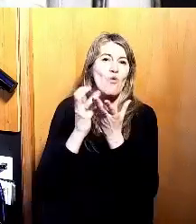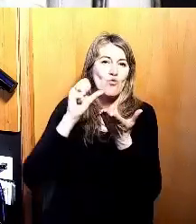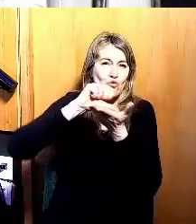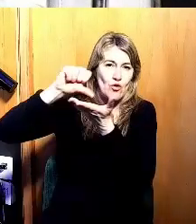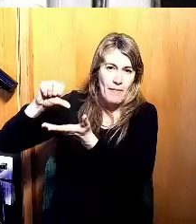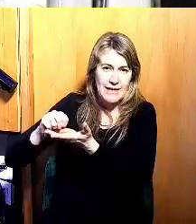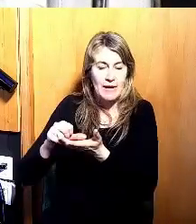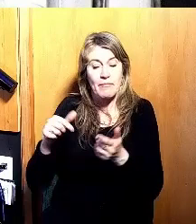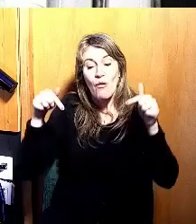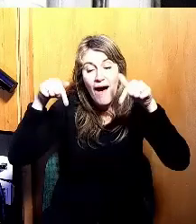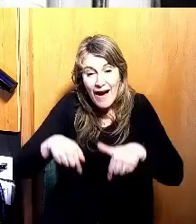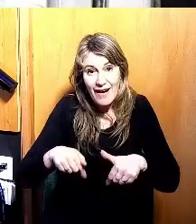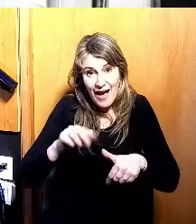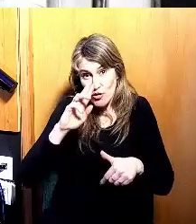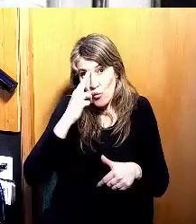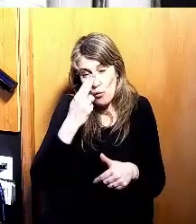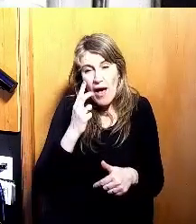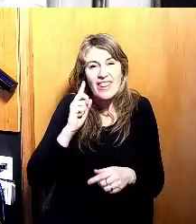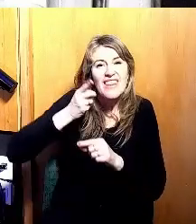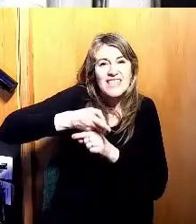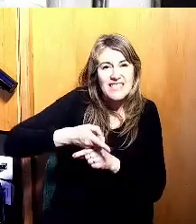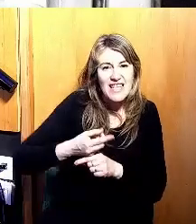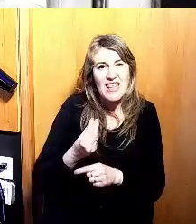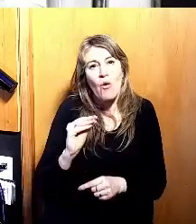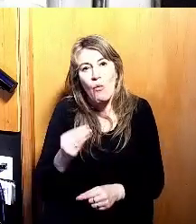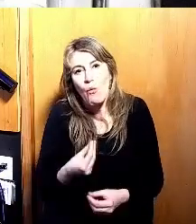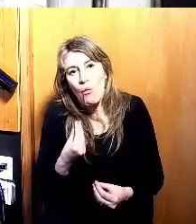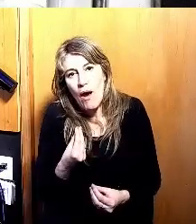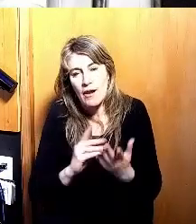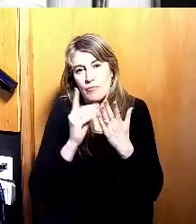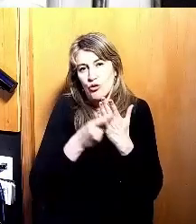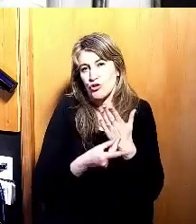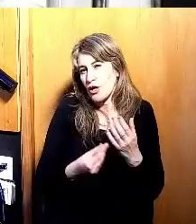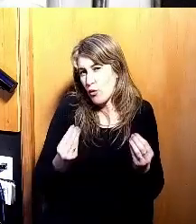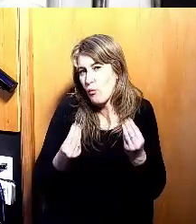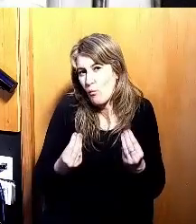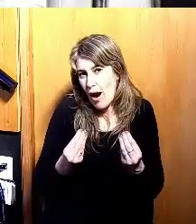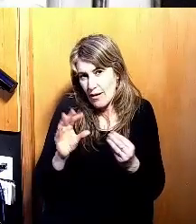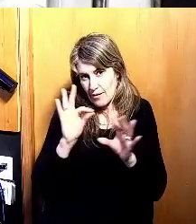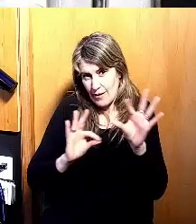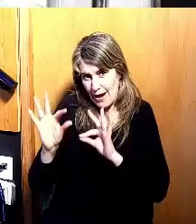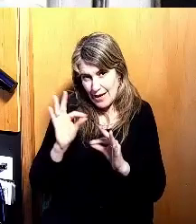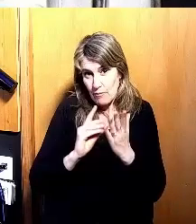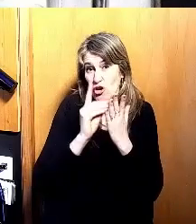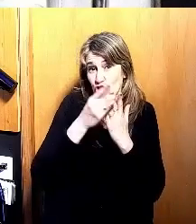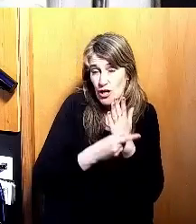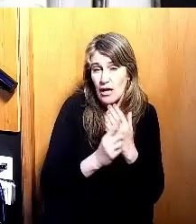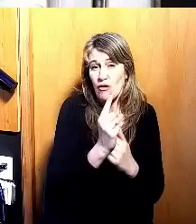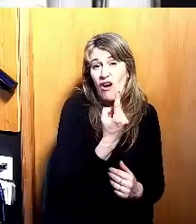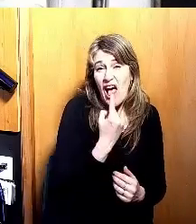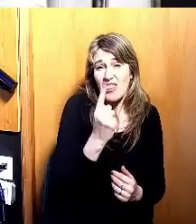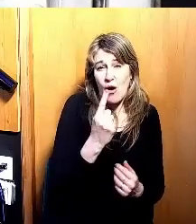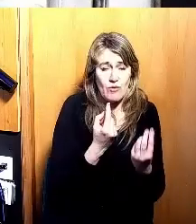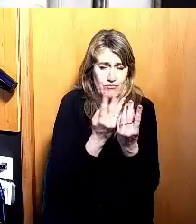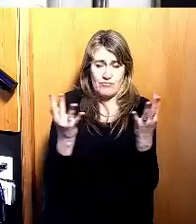implica qué priorizamos, qué decisiones tomamos este año y en qué proyectos nos ponemos a trabajar. porque los proyectos hay que atacarlos de a uno. El elefante es